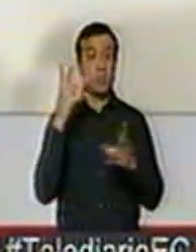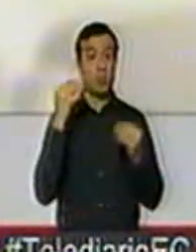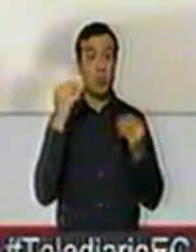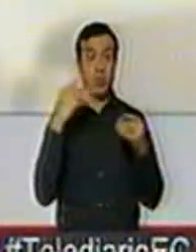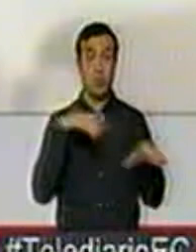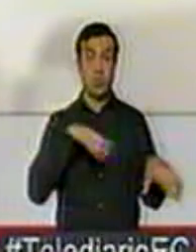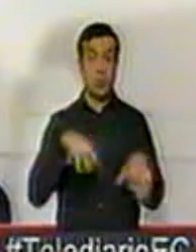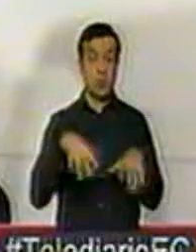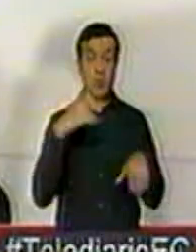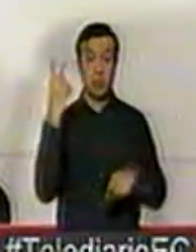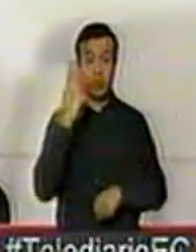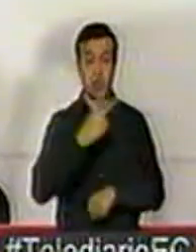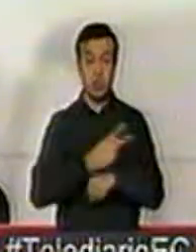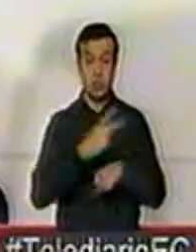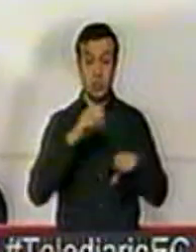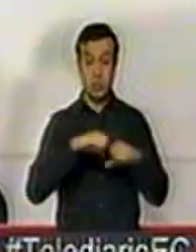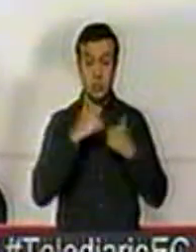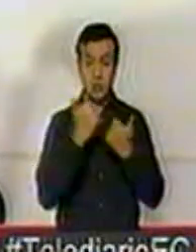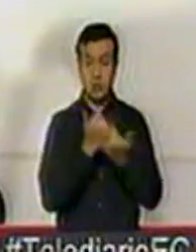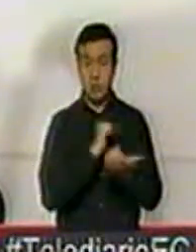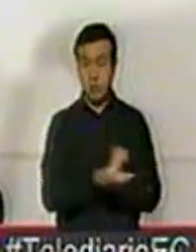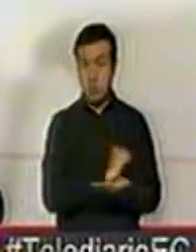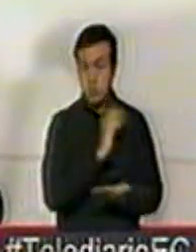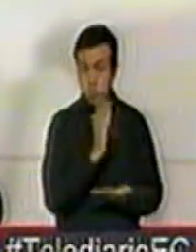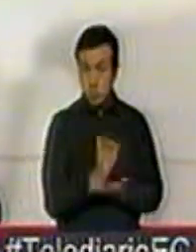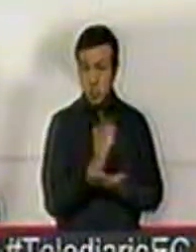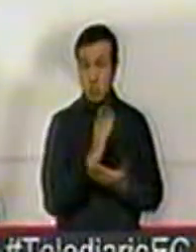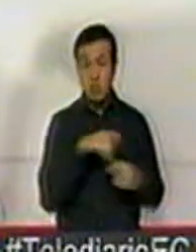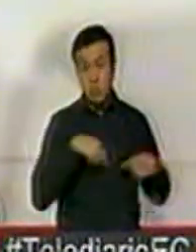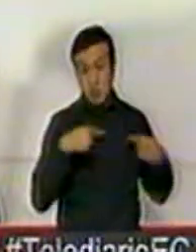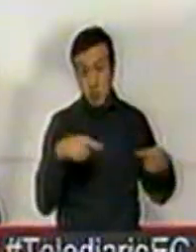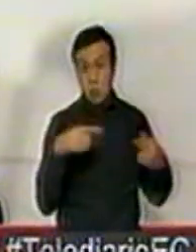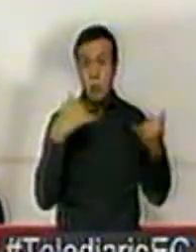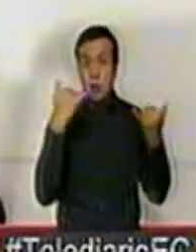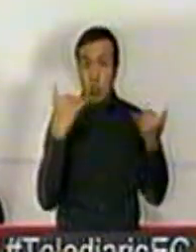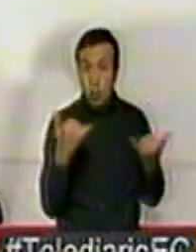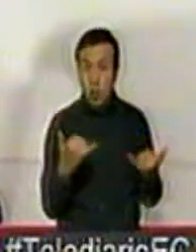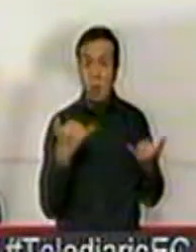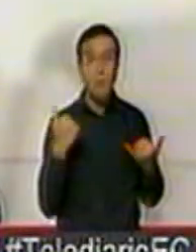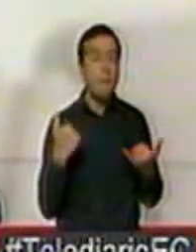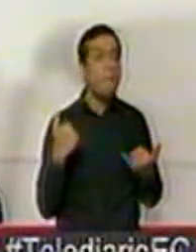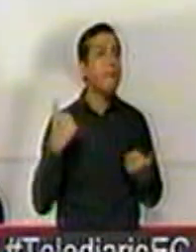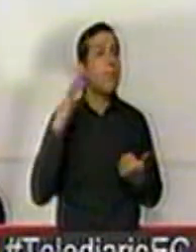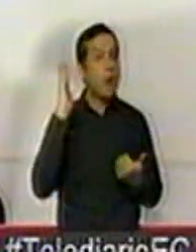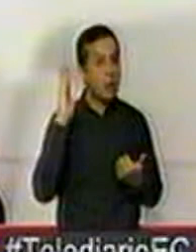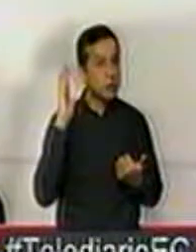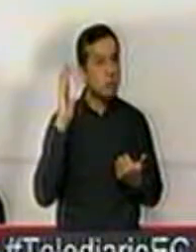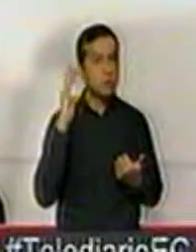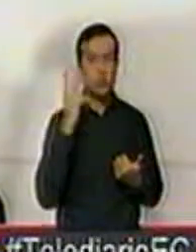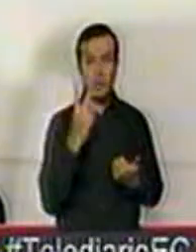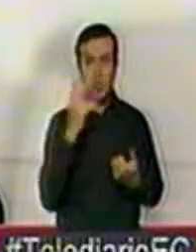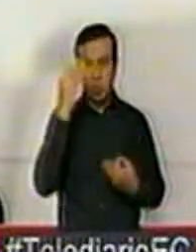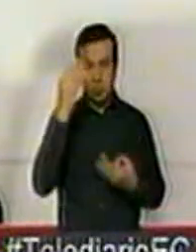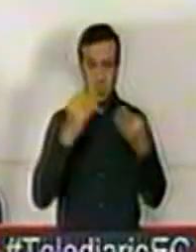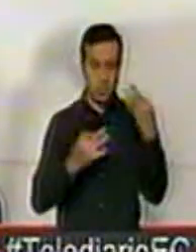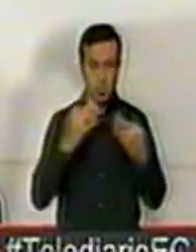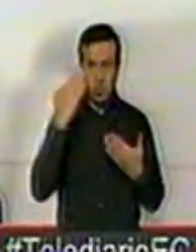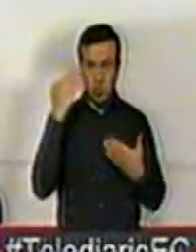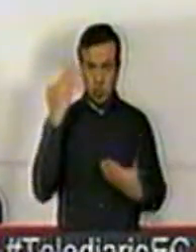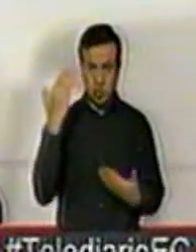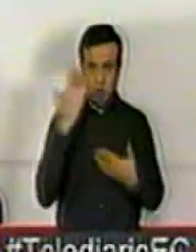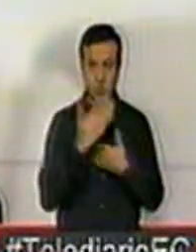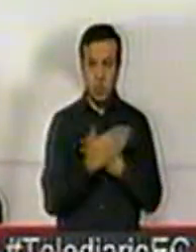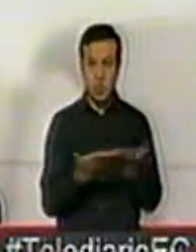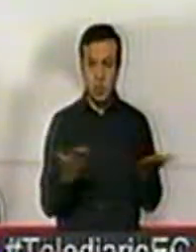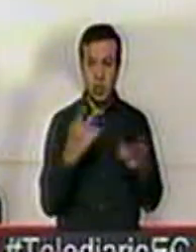en estos dos días en la Asamblea, es decir, todos los días, pero hoy como que se ha profundizado. Dos juicios políticos hoy a